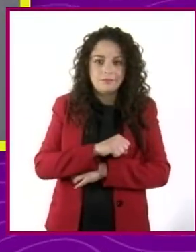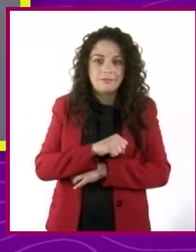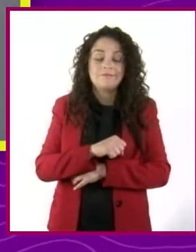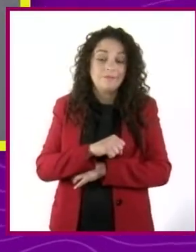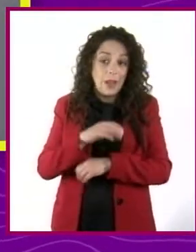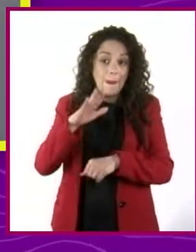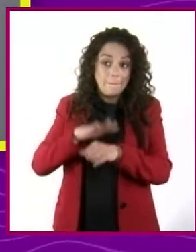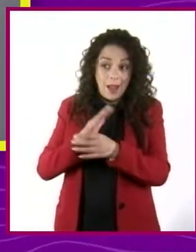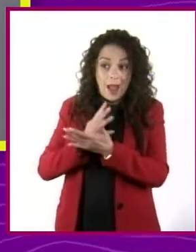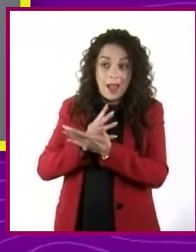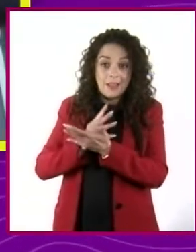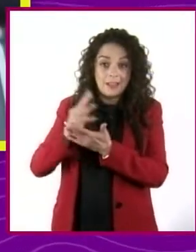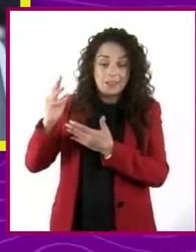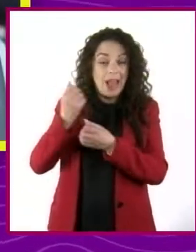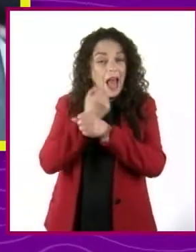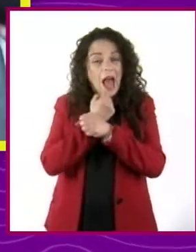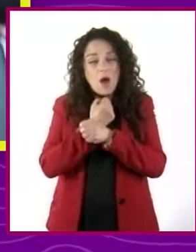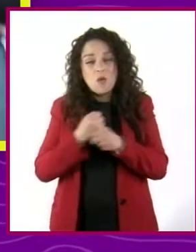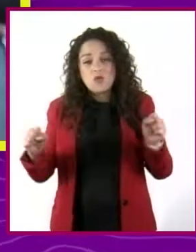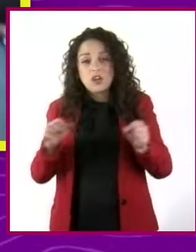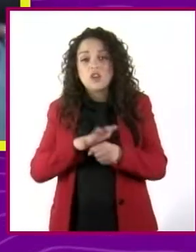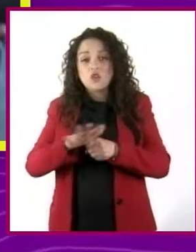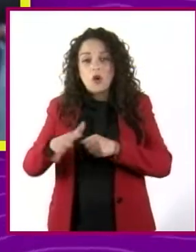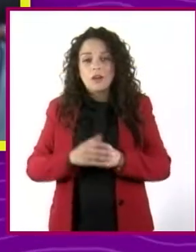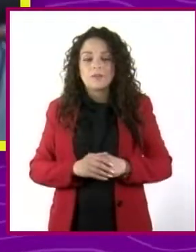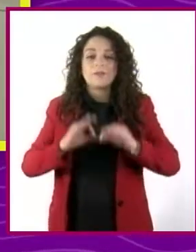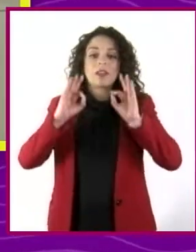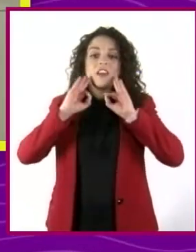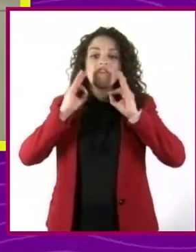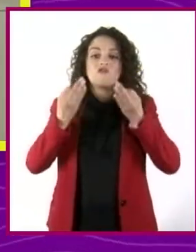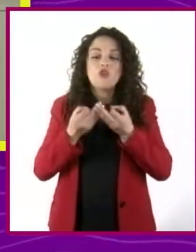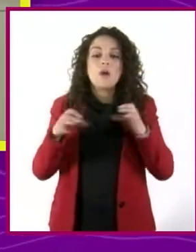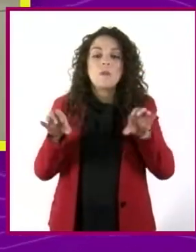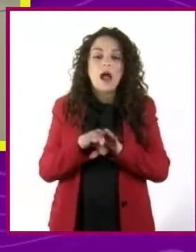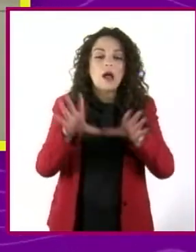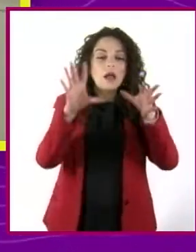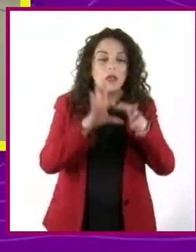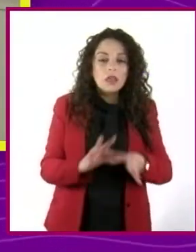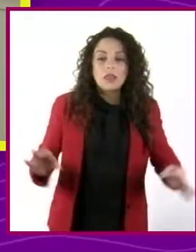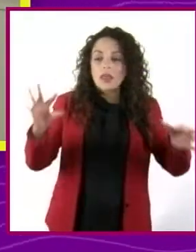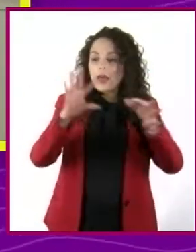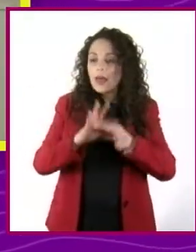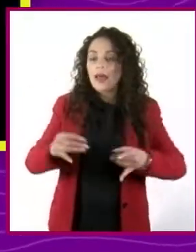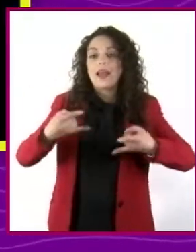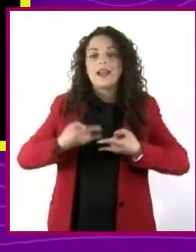que puede resultar aburrido es la forma en que se narran esas historias.